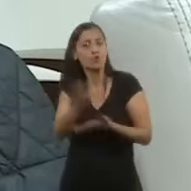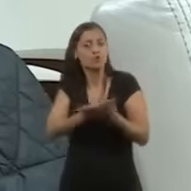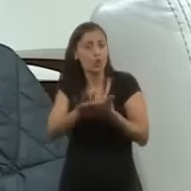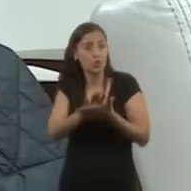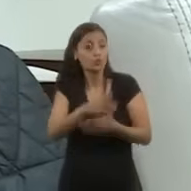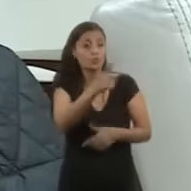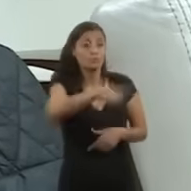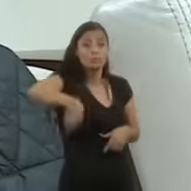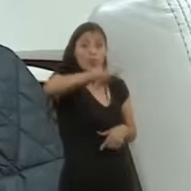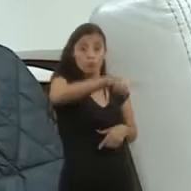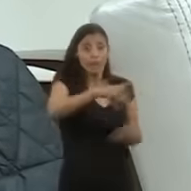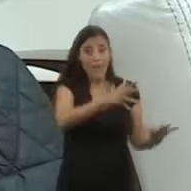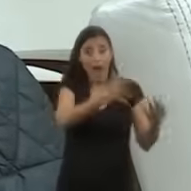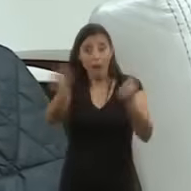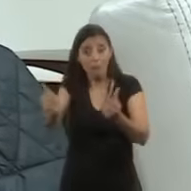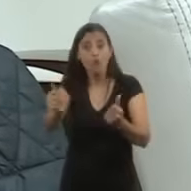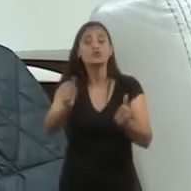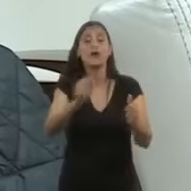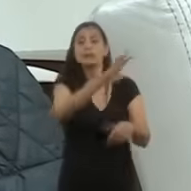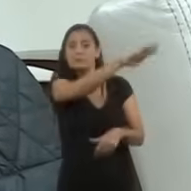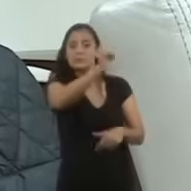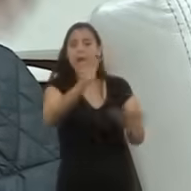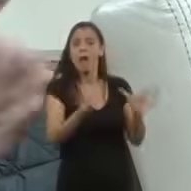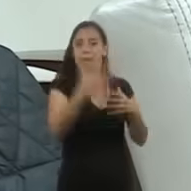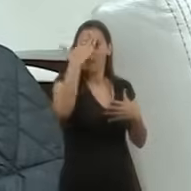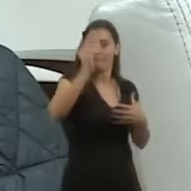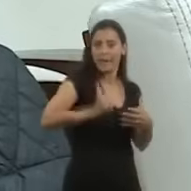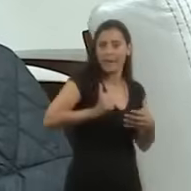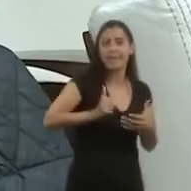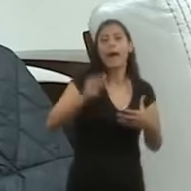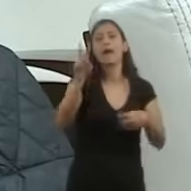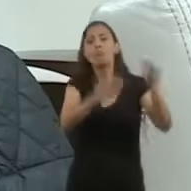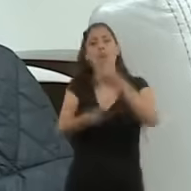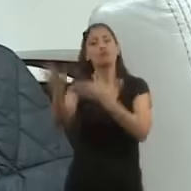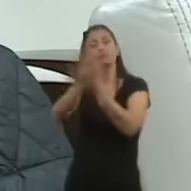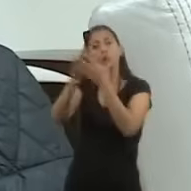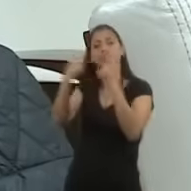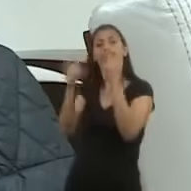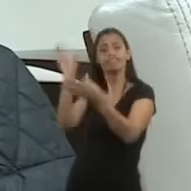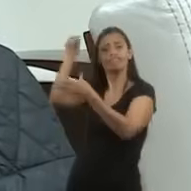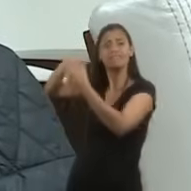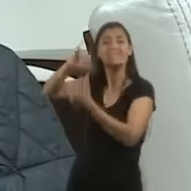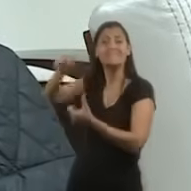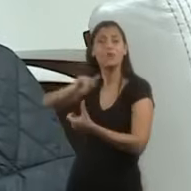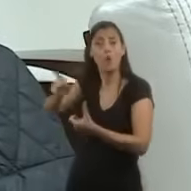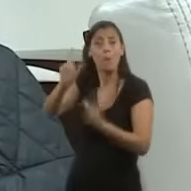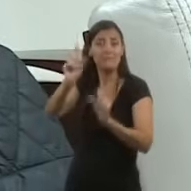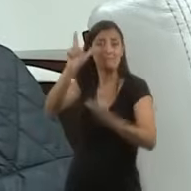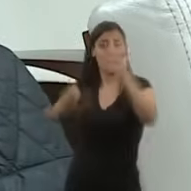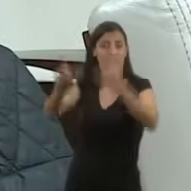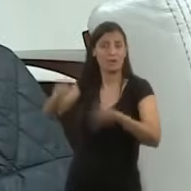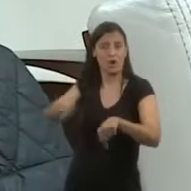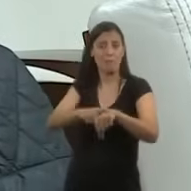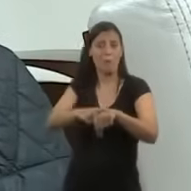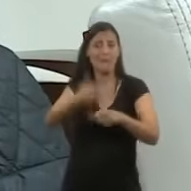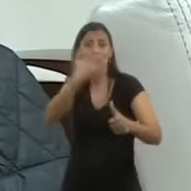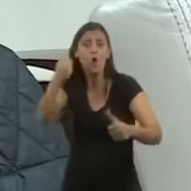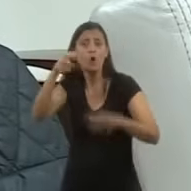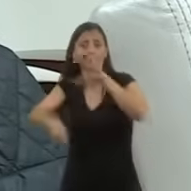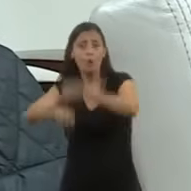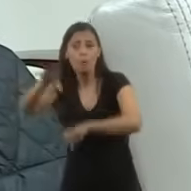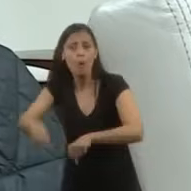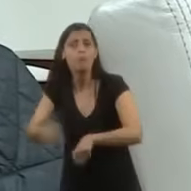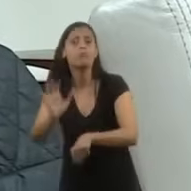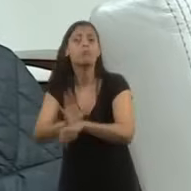una intervención militar para proteger a esas víctimas a esos represados a esos disidentes y a esas personas que están siendo secuestradas Por el simple hecho de haber